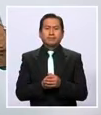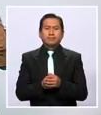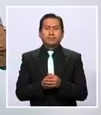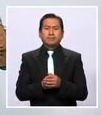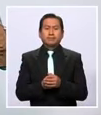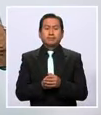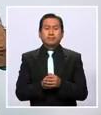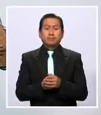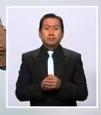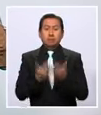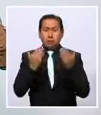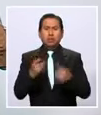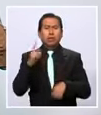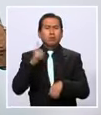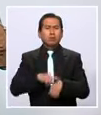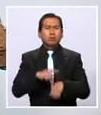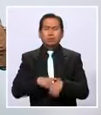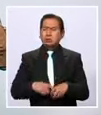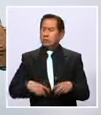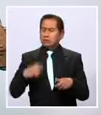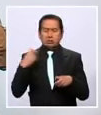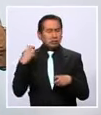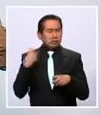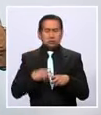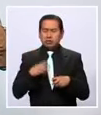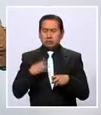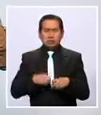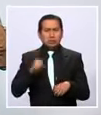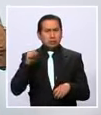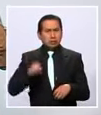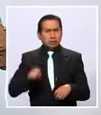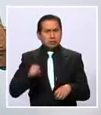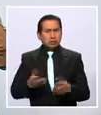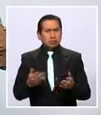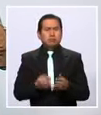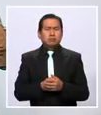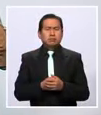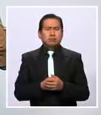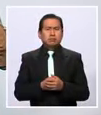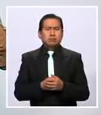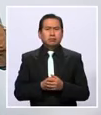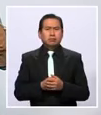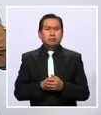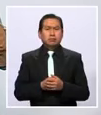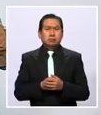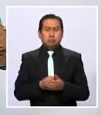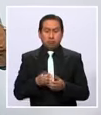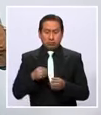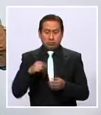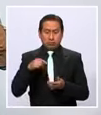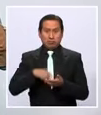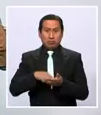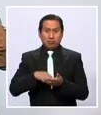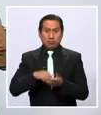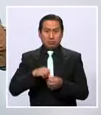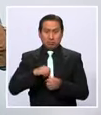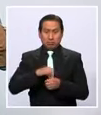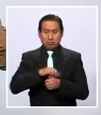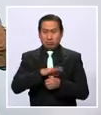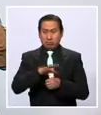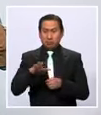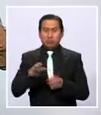estamos en un momento muy difícil la epidemia va ascendiendo